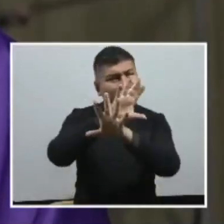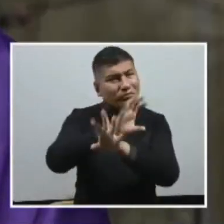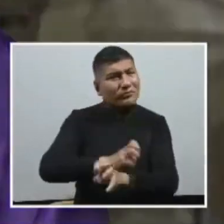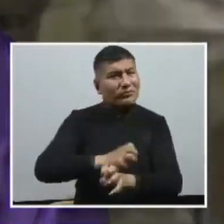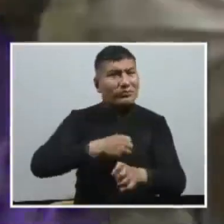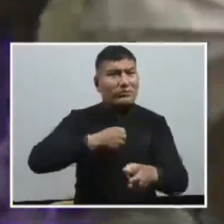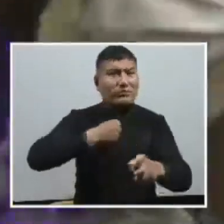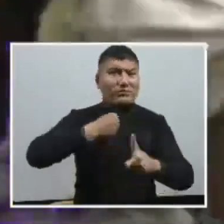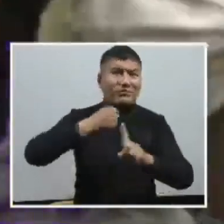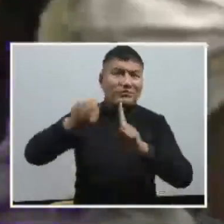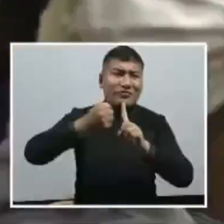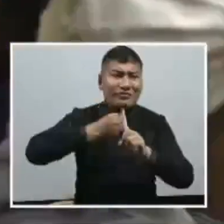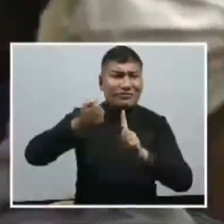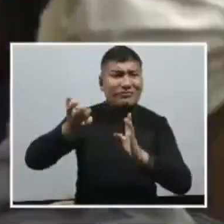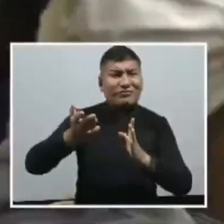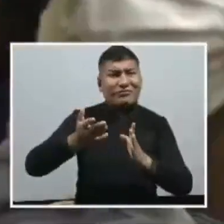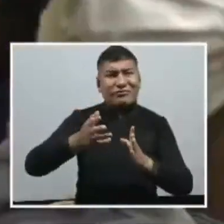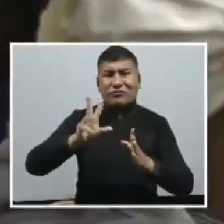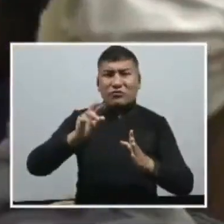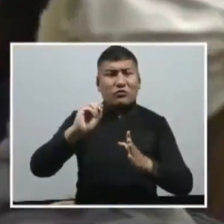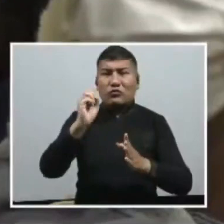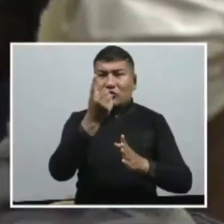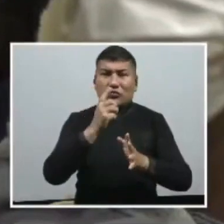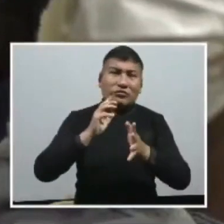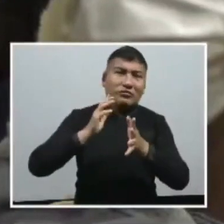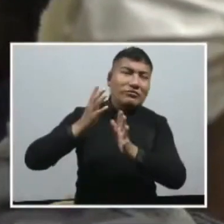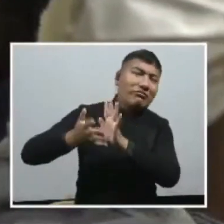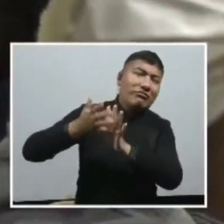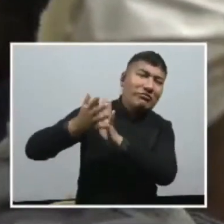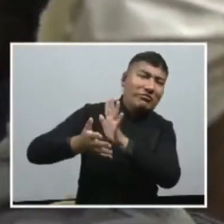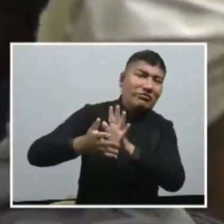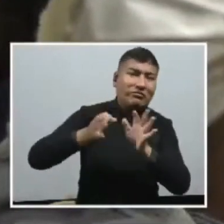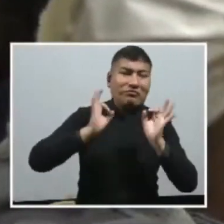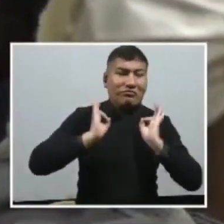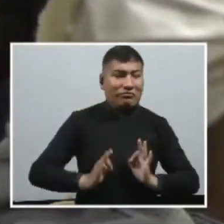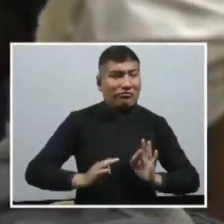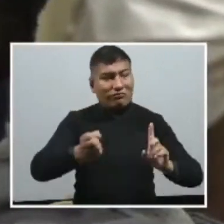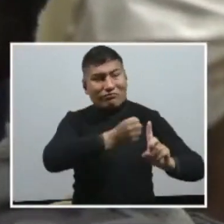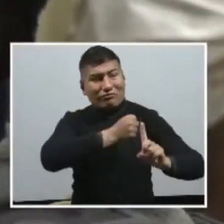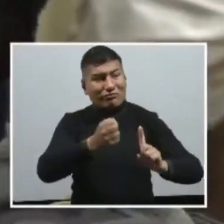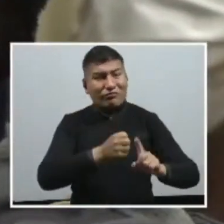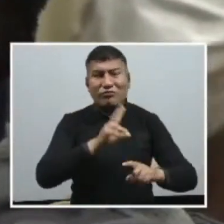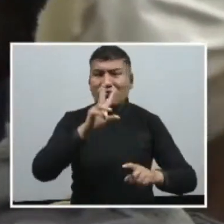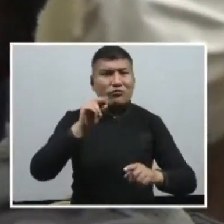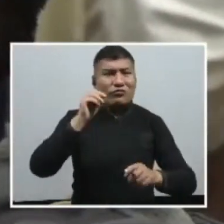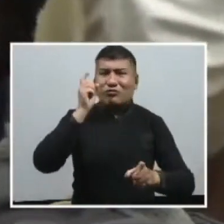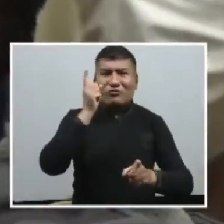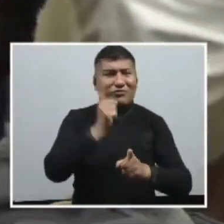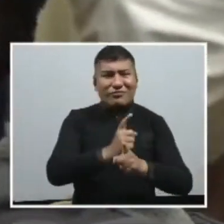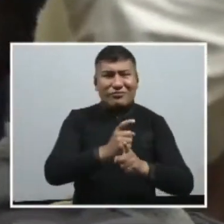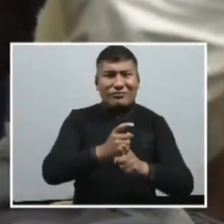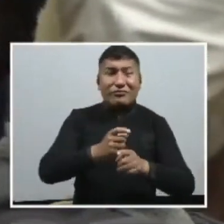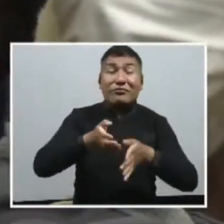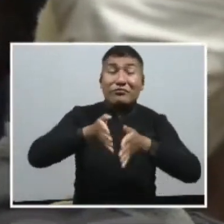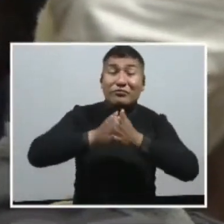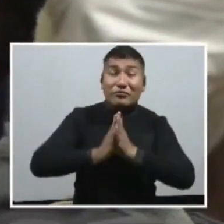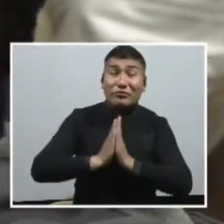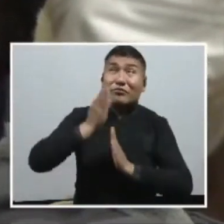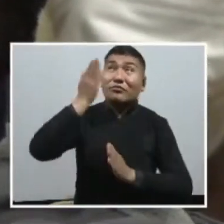violencia. Violencia no solamente verbal, sino física. No es correcto esto. Al Señor le tenemos que pedir que nos haga